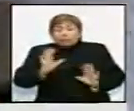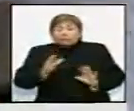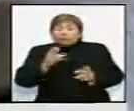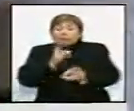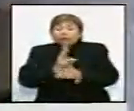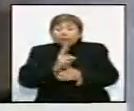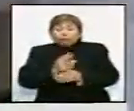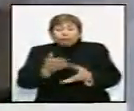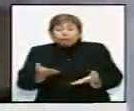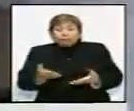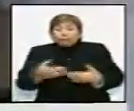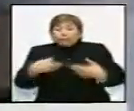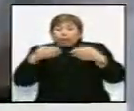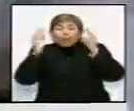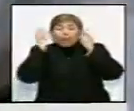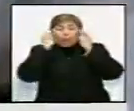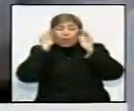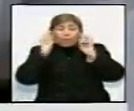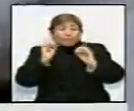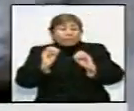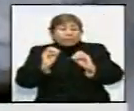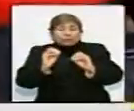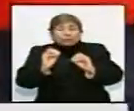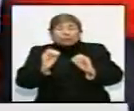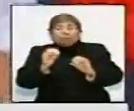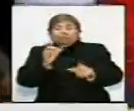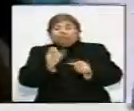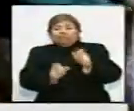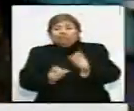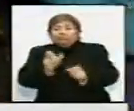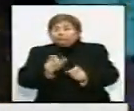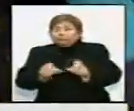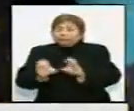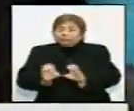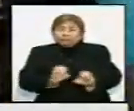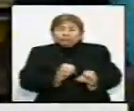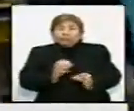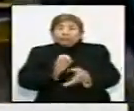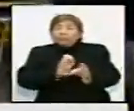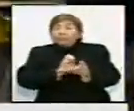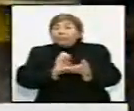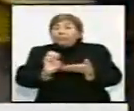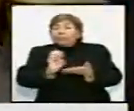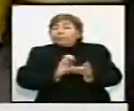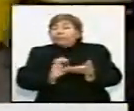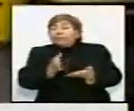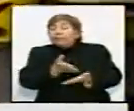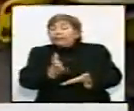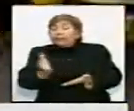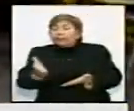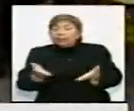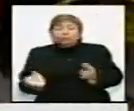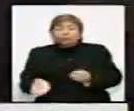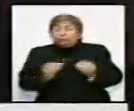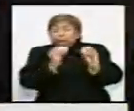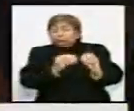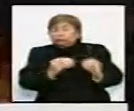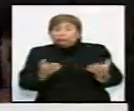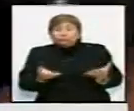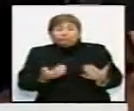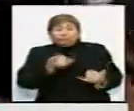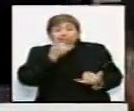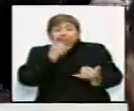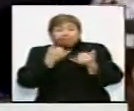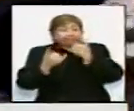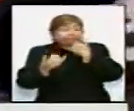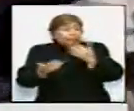preventivos buscan crear oportunidades para que la población pueda ejecutar estrategias de respuesta ante un desastre que puede